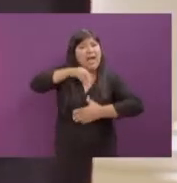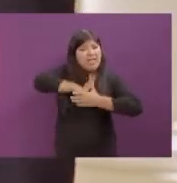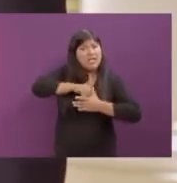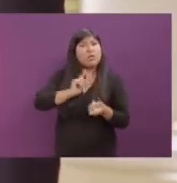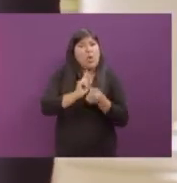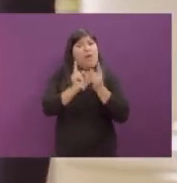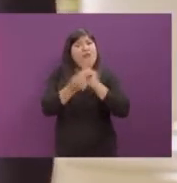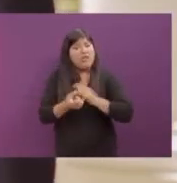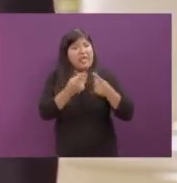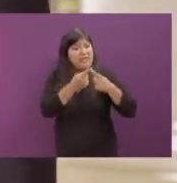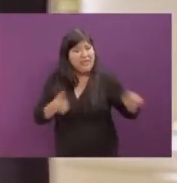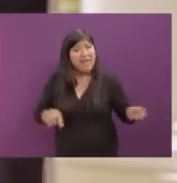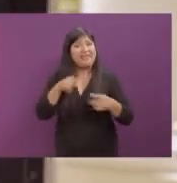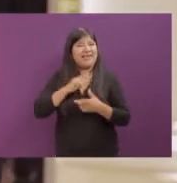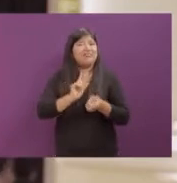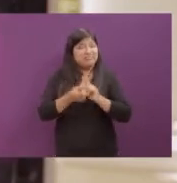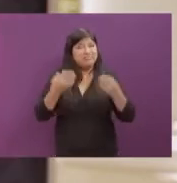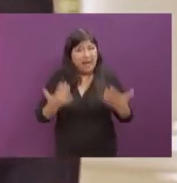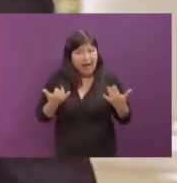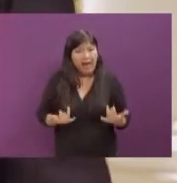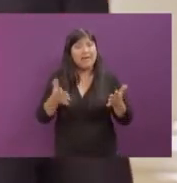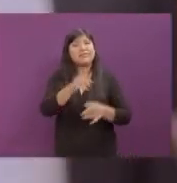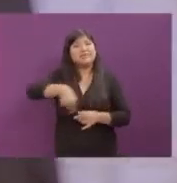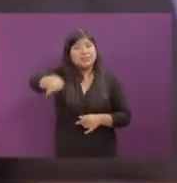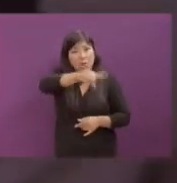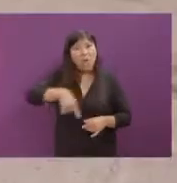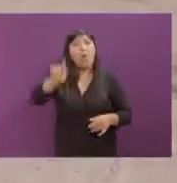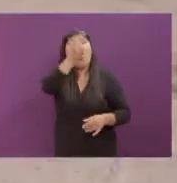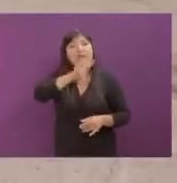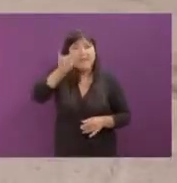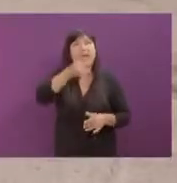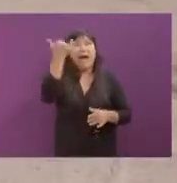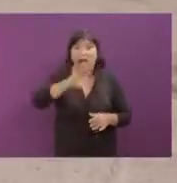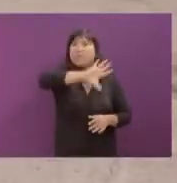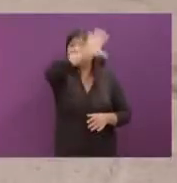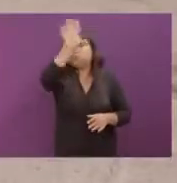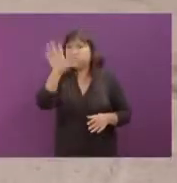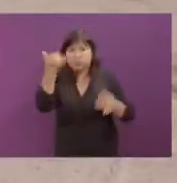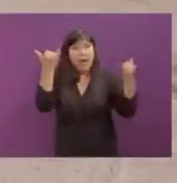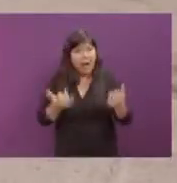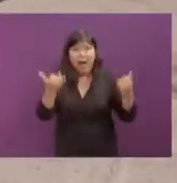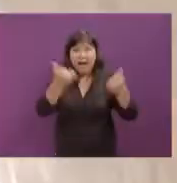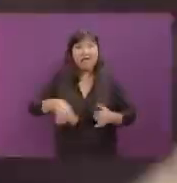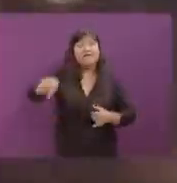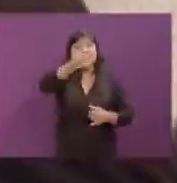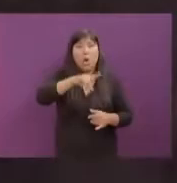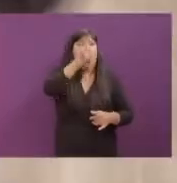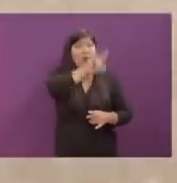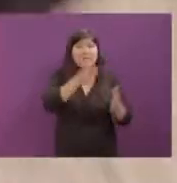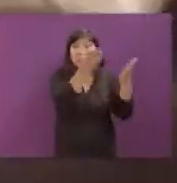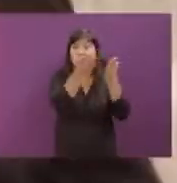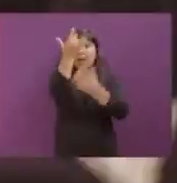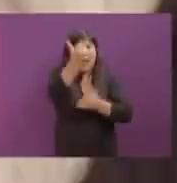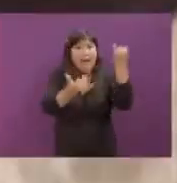única, distinta, transformadora. Hay universidad por donde camines y hay universitarios en toda